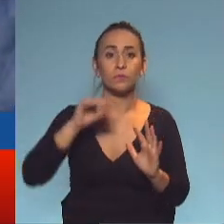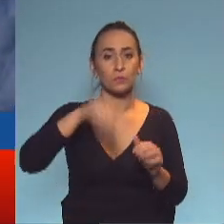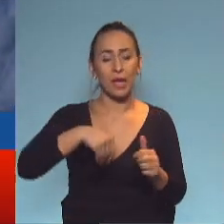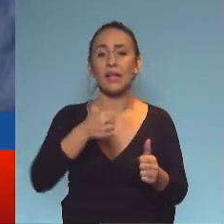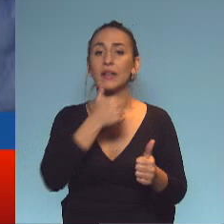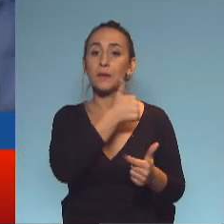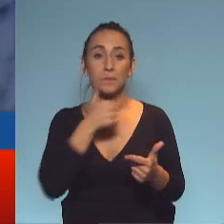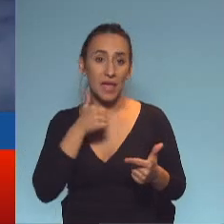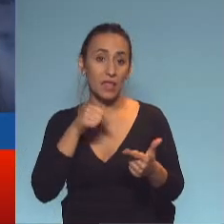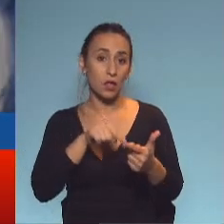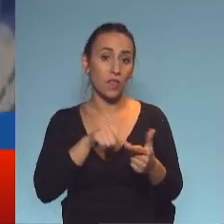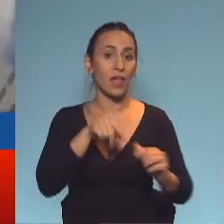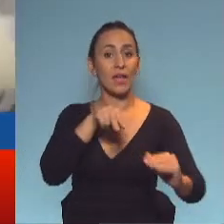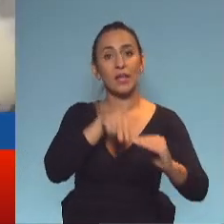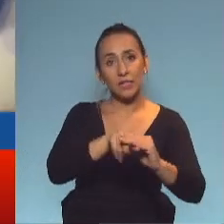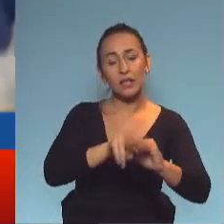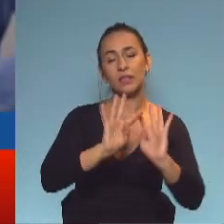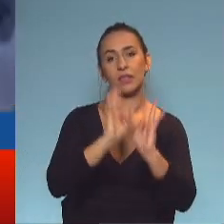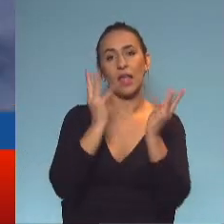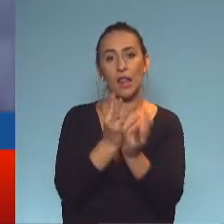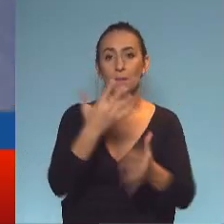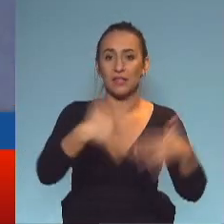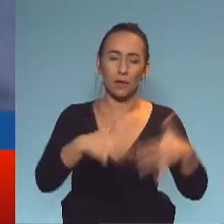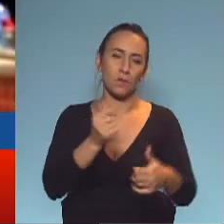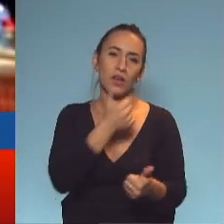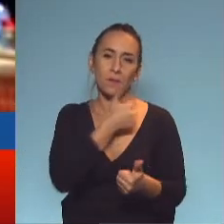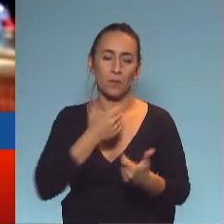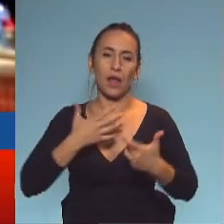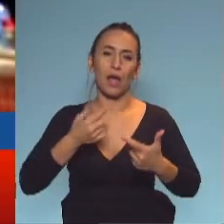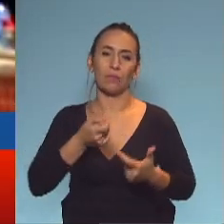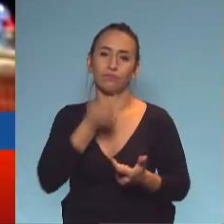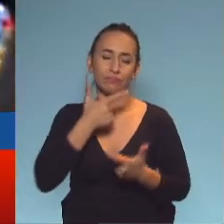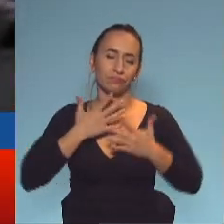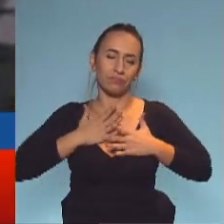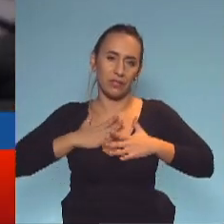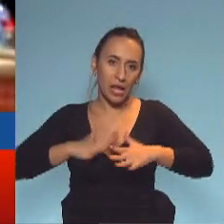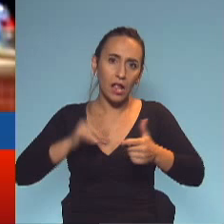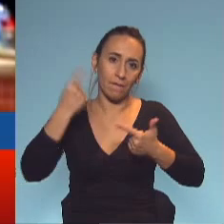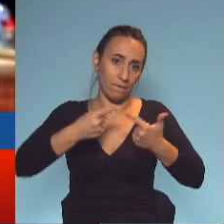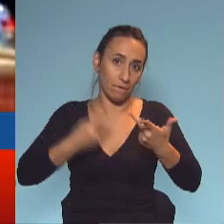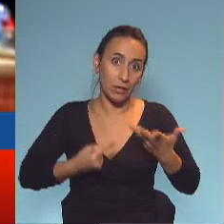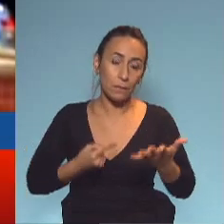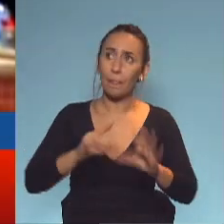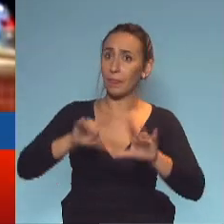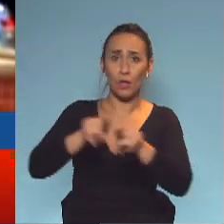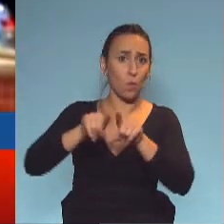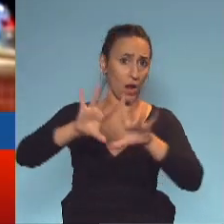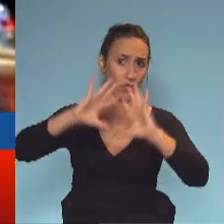medicamentos que se utilizan en terapia intensiva, como los miorrelajantes y otros, que tal cual ha ocurrido en todo el